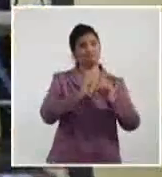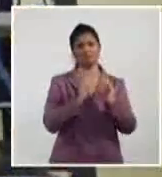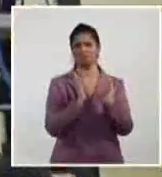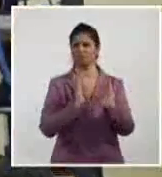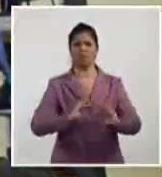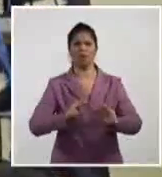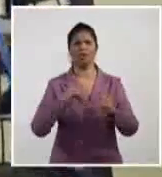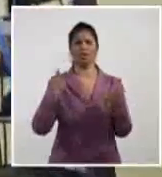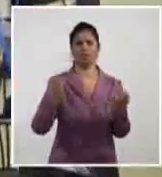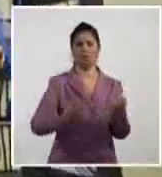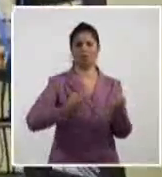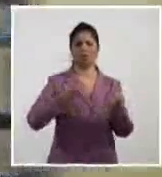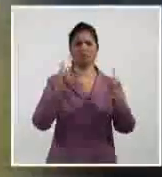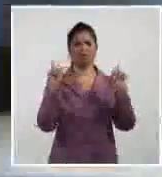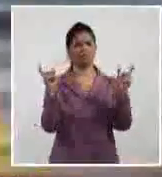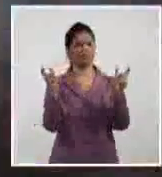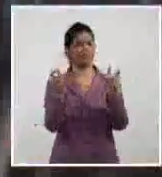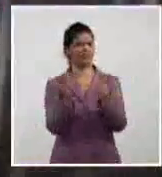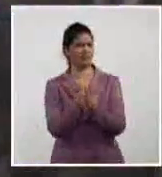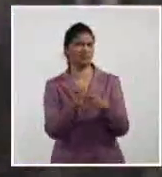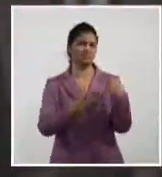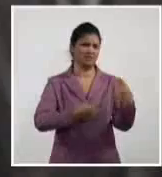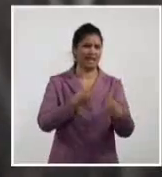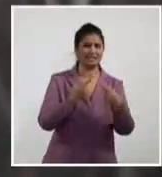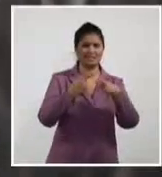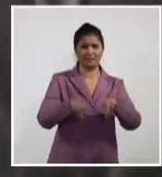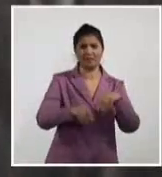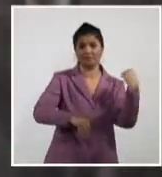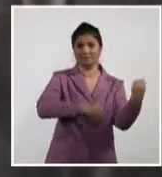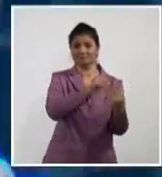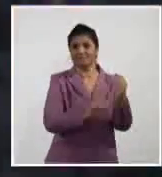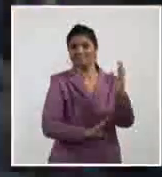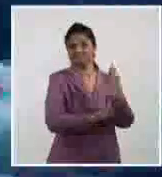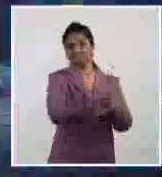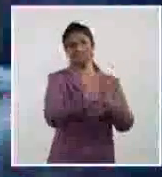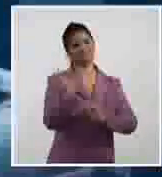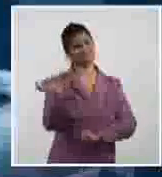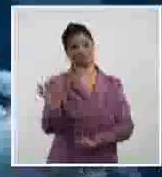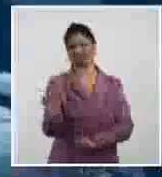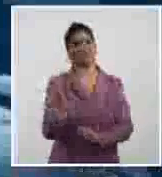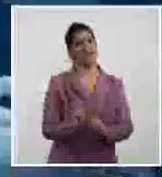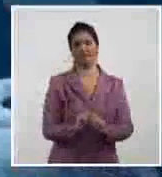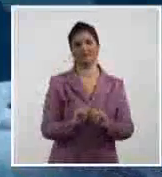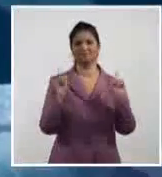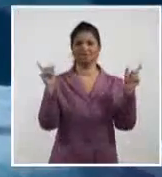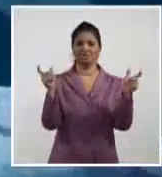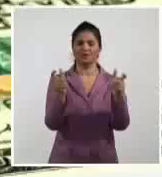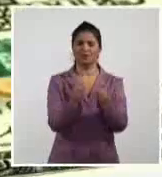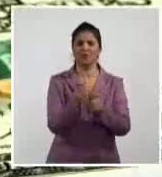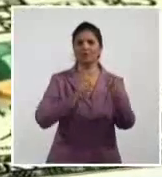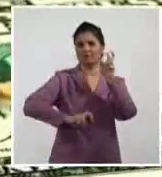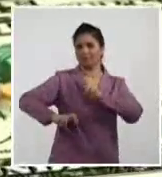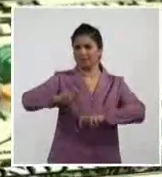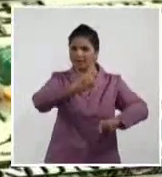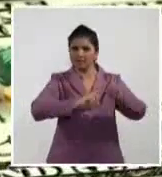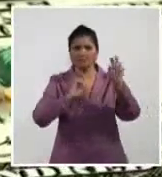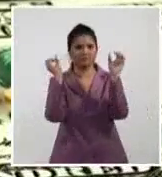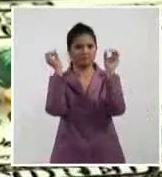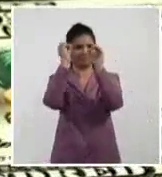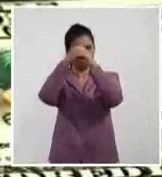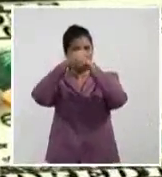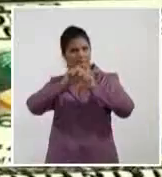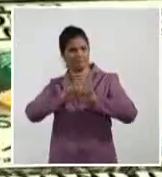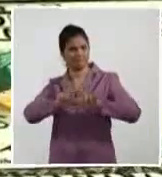innumerables descubrimientos científicos e innovaciones tecnológicas muestran el creciente potencial humano, la